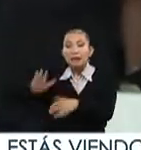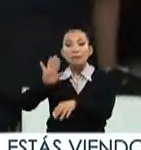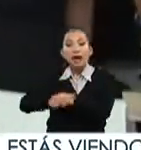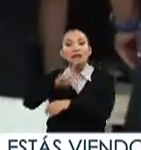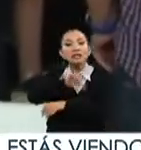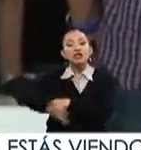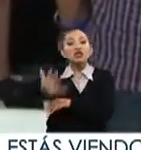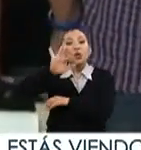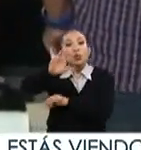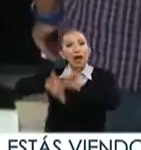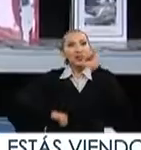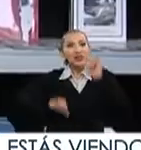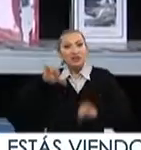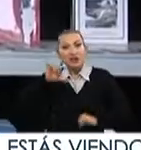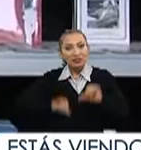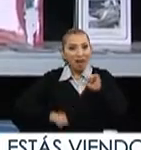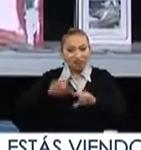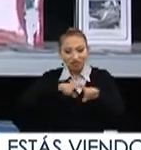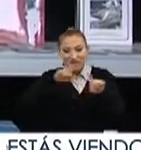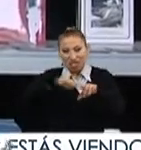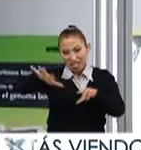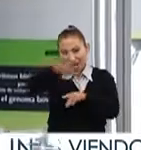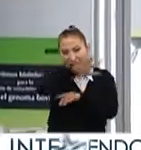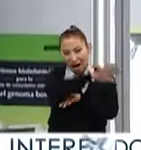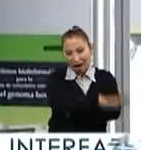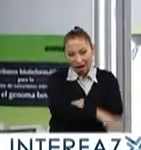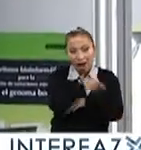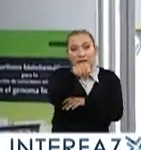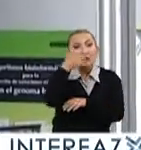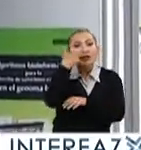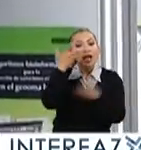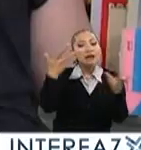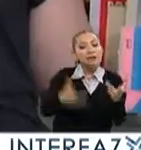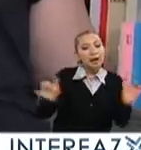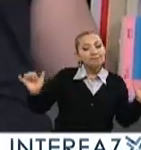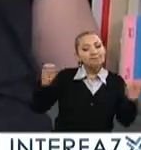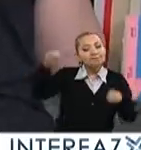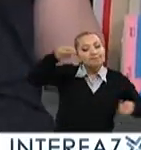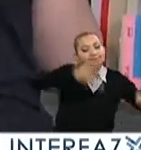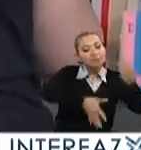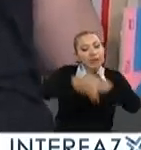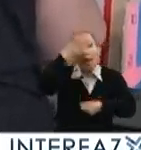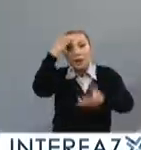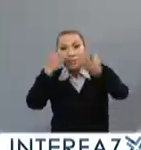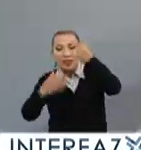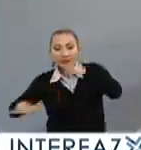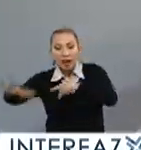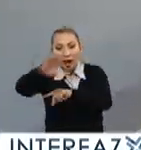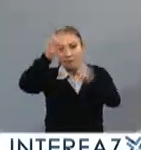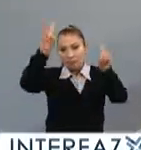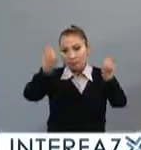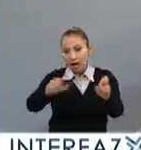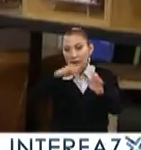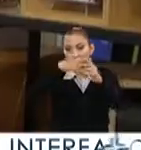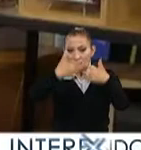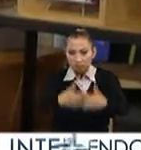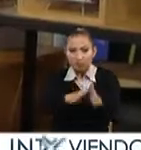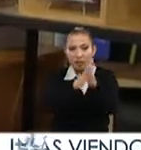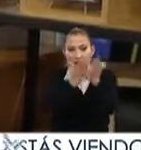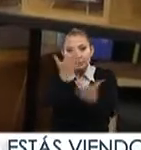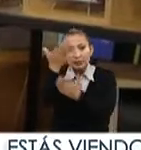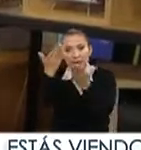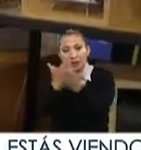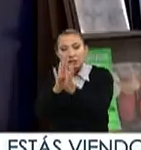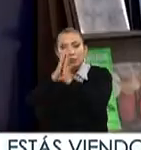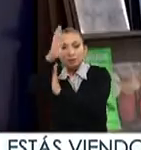más de 150 actividades multidisciplinarias, busca generar un intercambio de aprendizaje en el ámbito de las publicaciones,